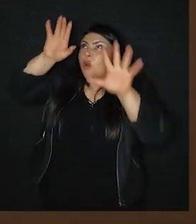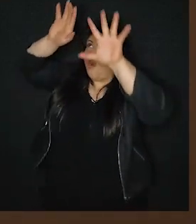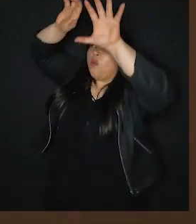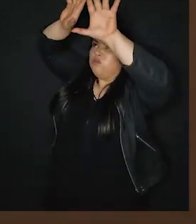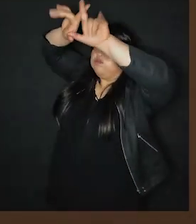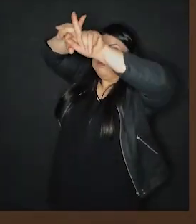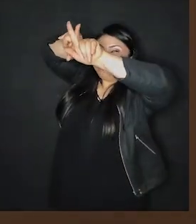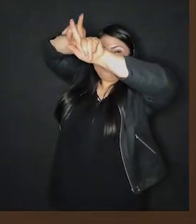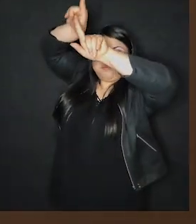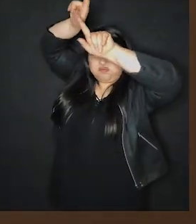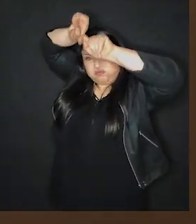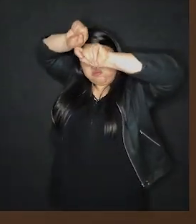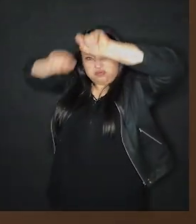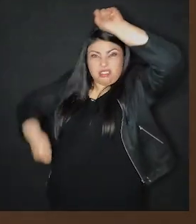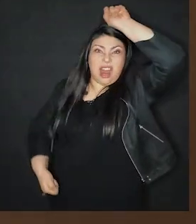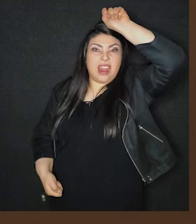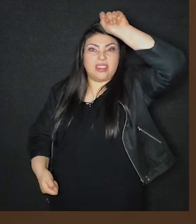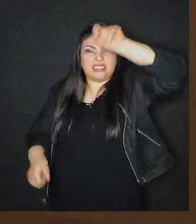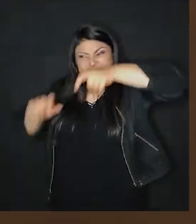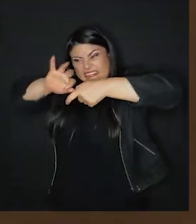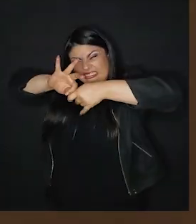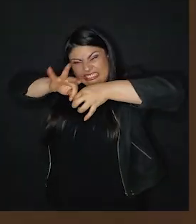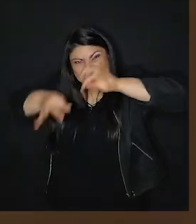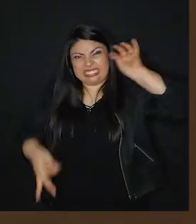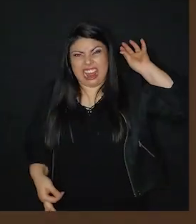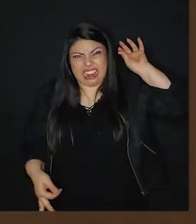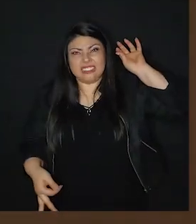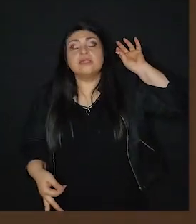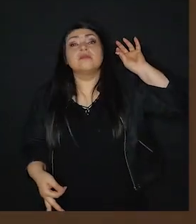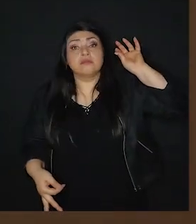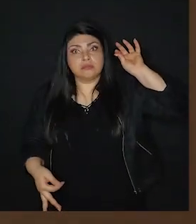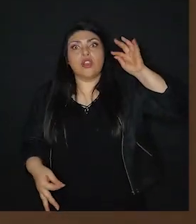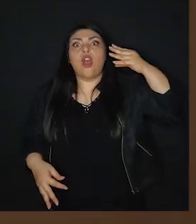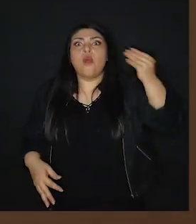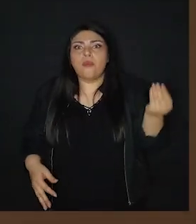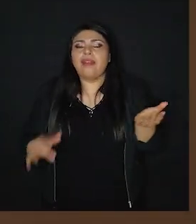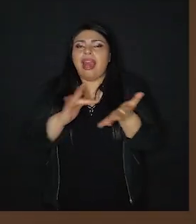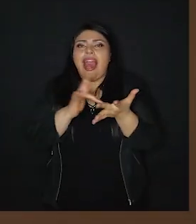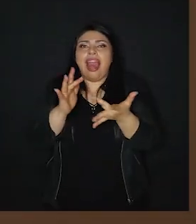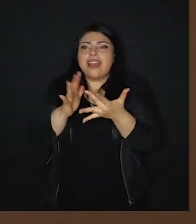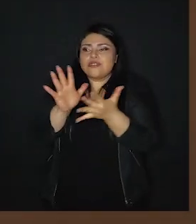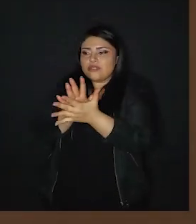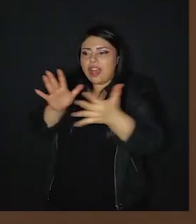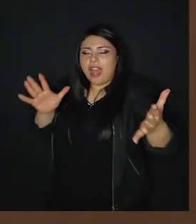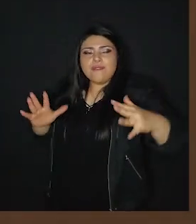sigamos entonces hay muchos muchos muchos versículos pero